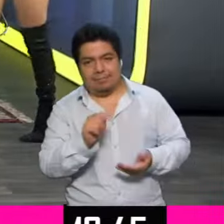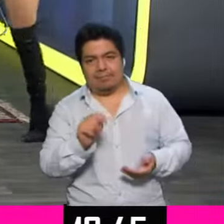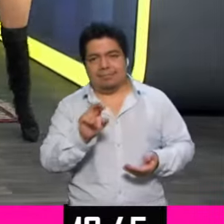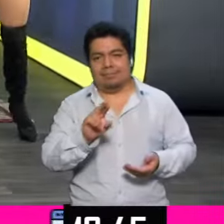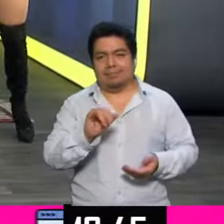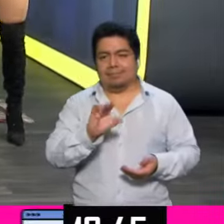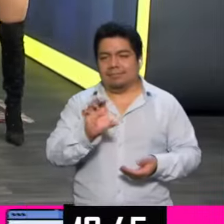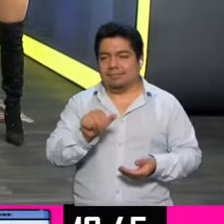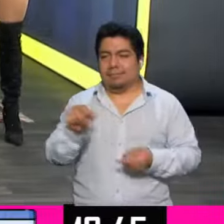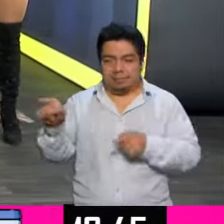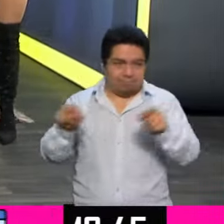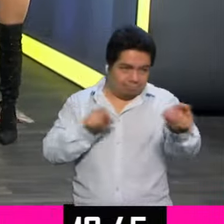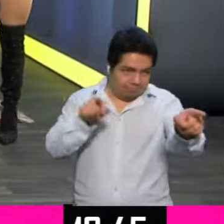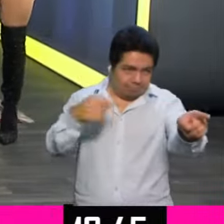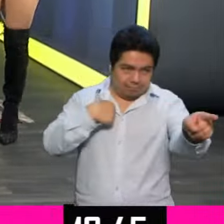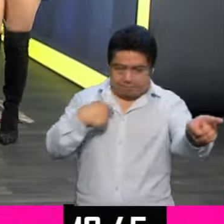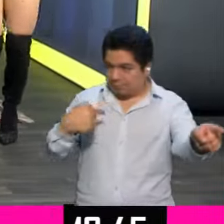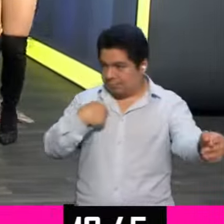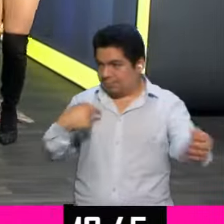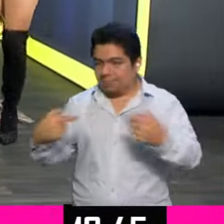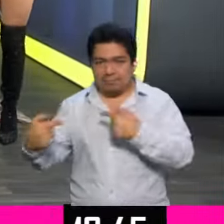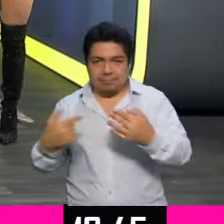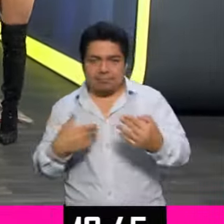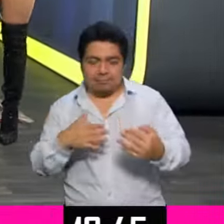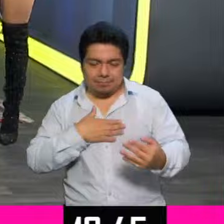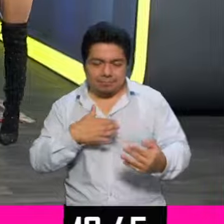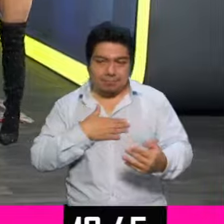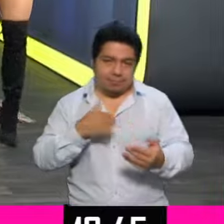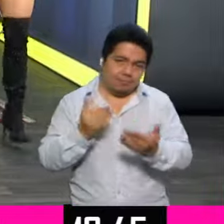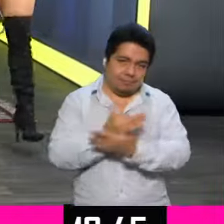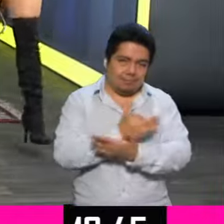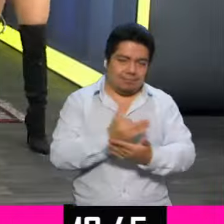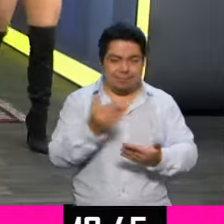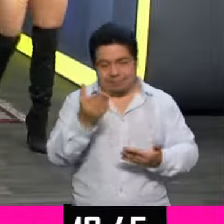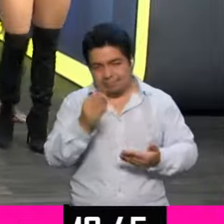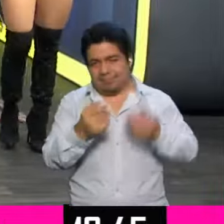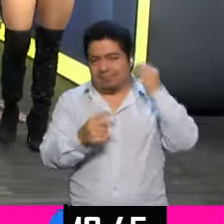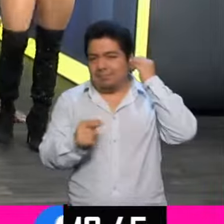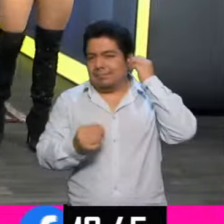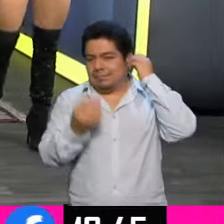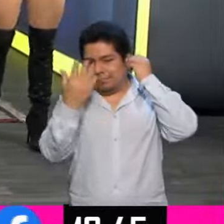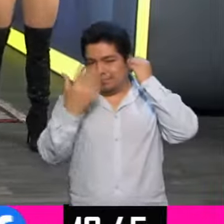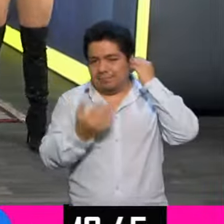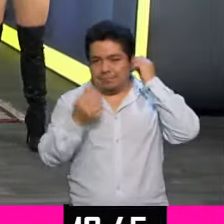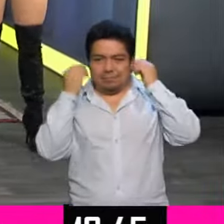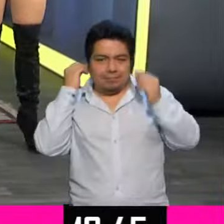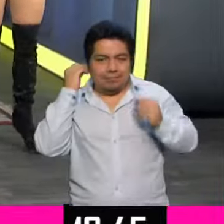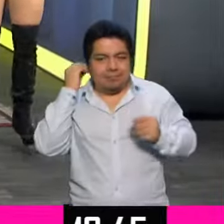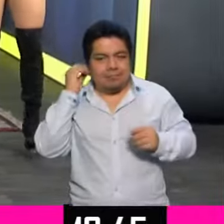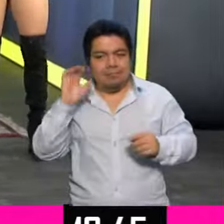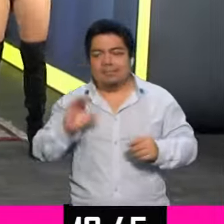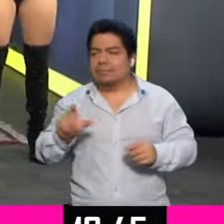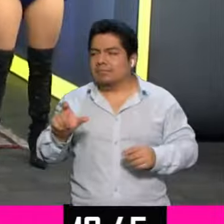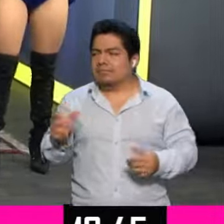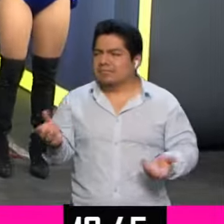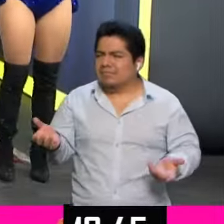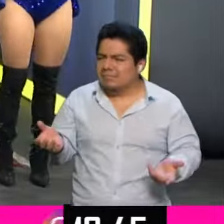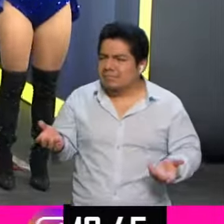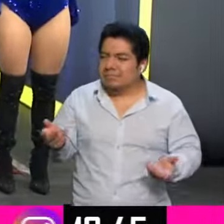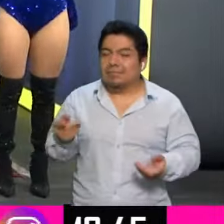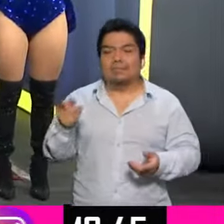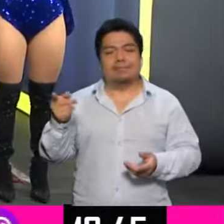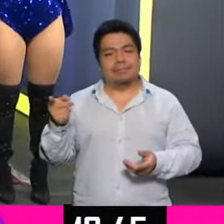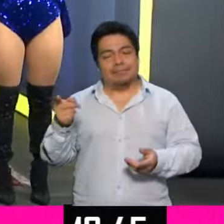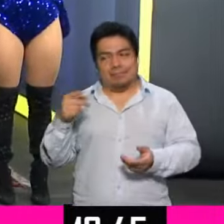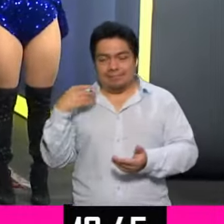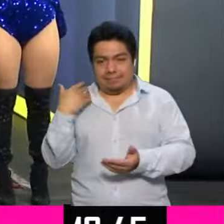Mi traición. No, no se señalen, empieza a mi traición. Sí. Mi traición, tu traición. Gente nueva, capital por cual. Sí, ¿qué va a hacer usted? Se va a chingar la